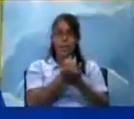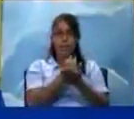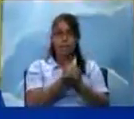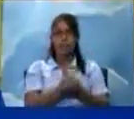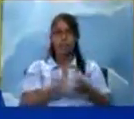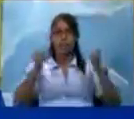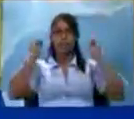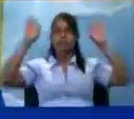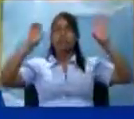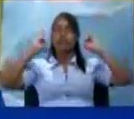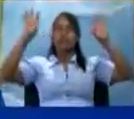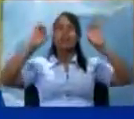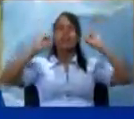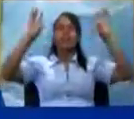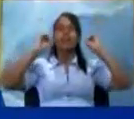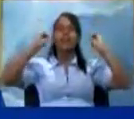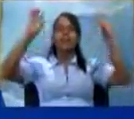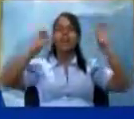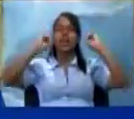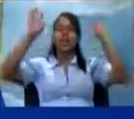guarde.